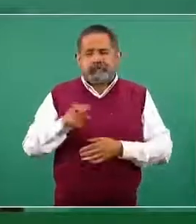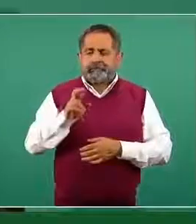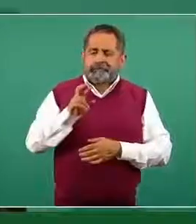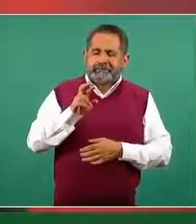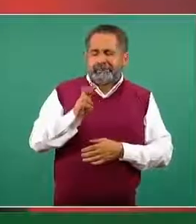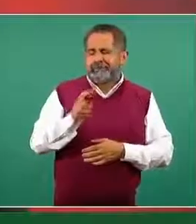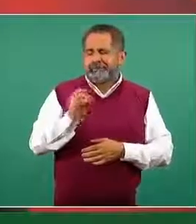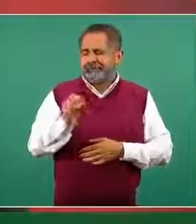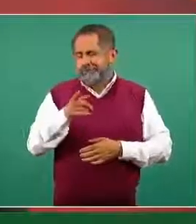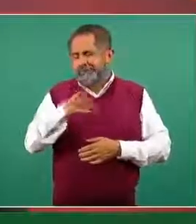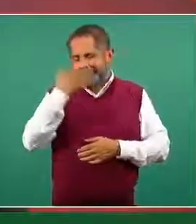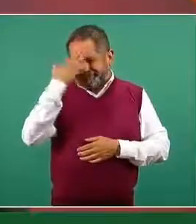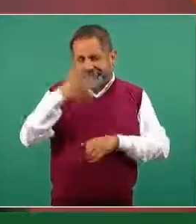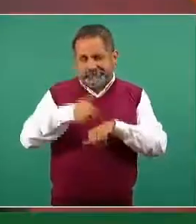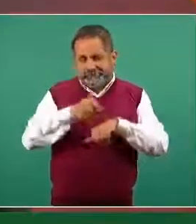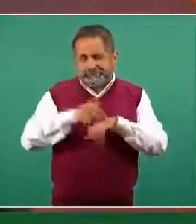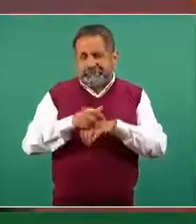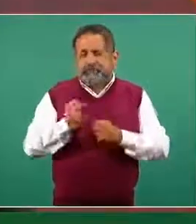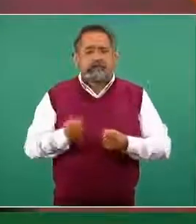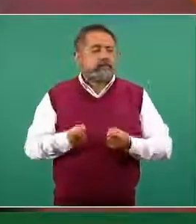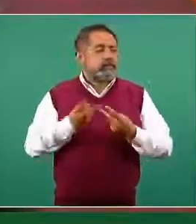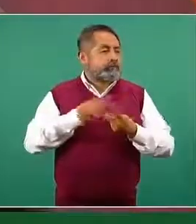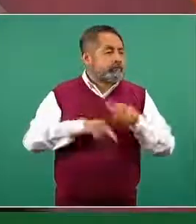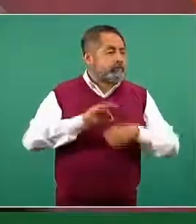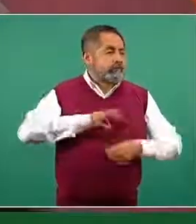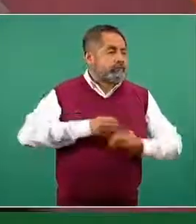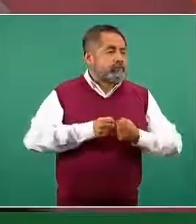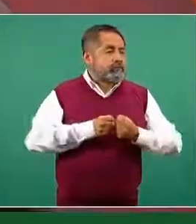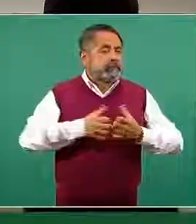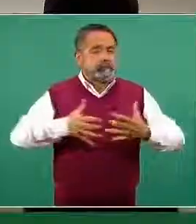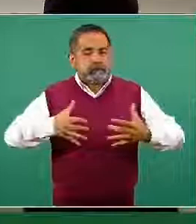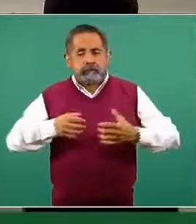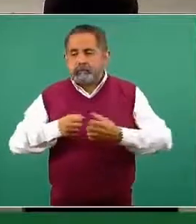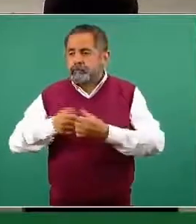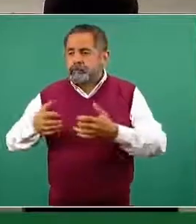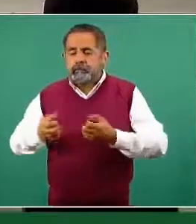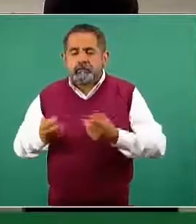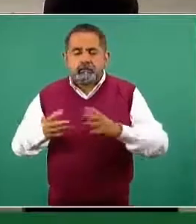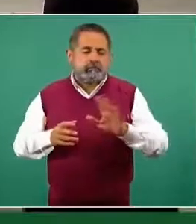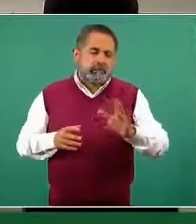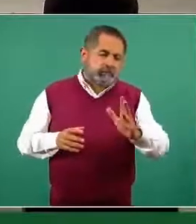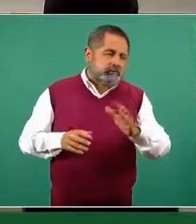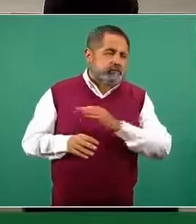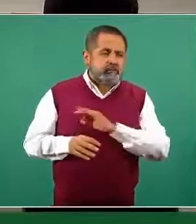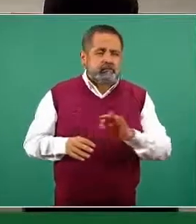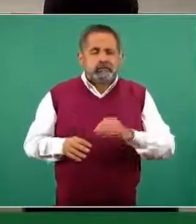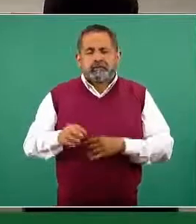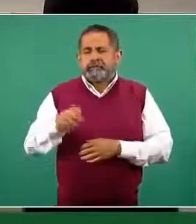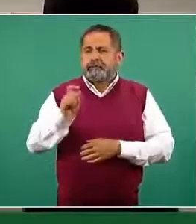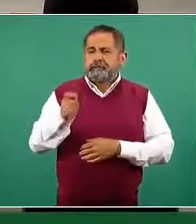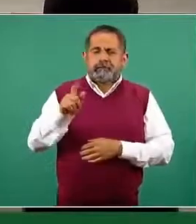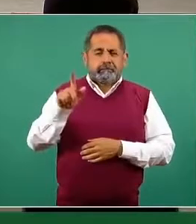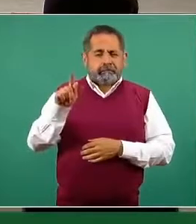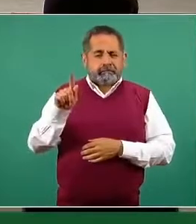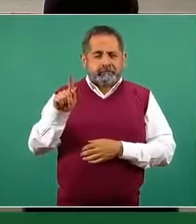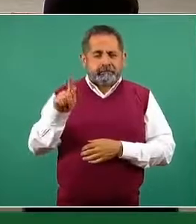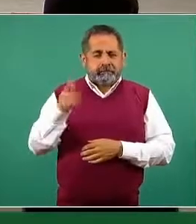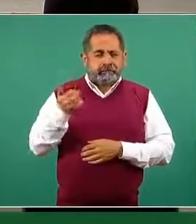al famoso número básico de reproducción, está entre el